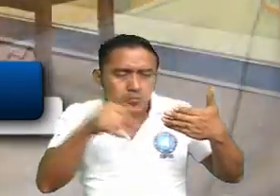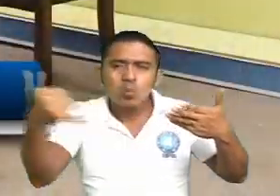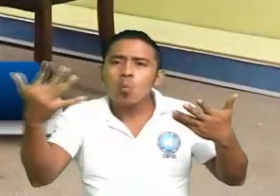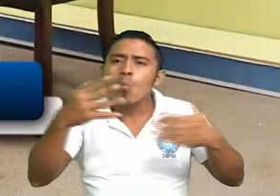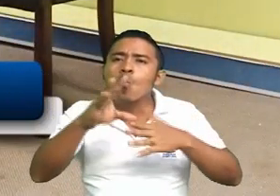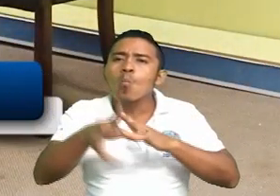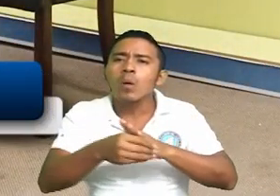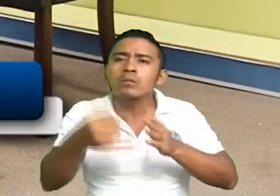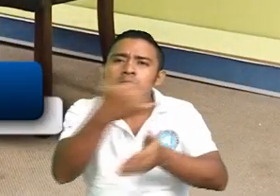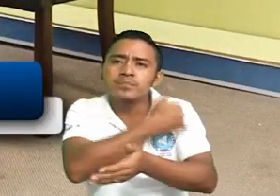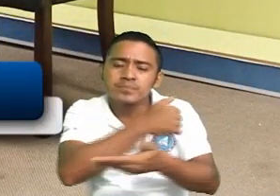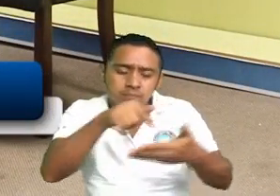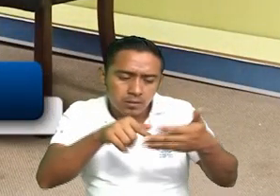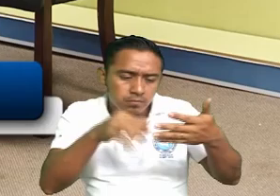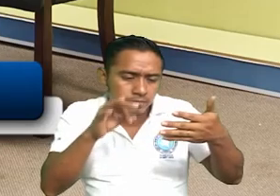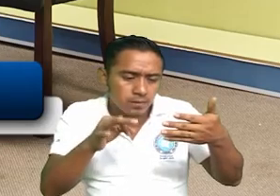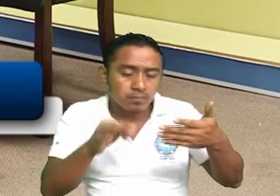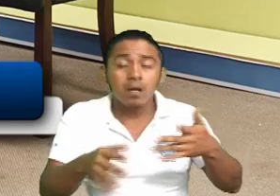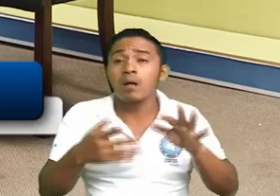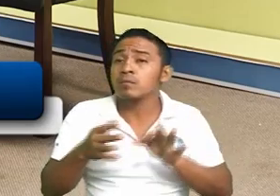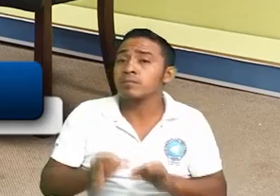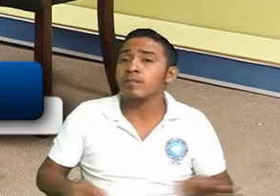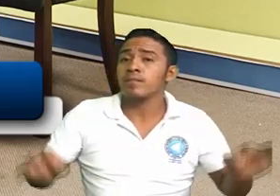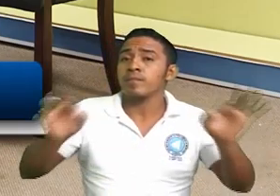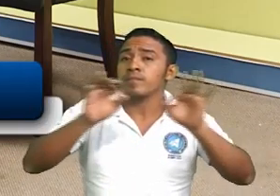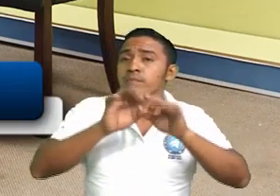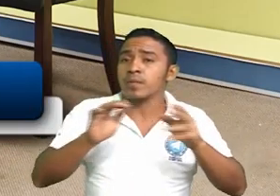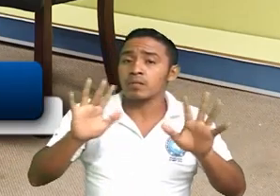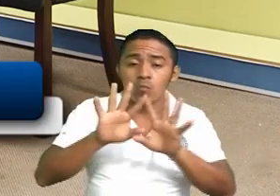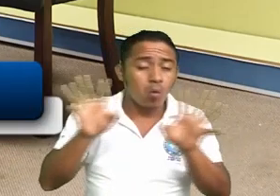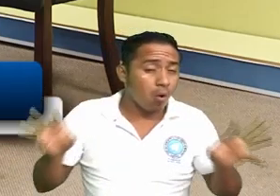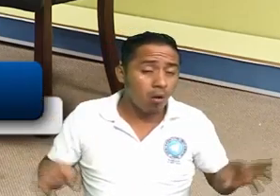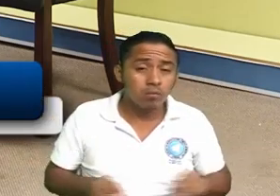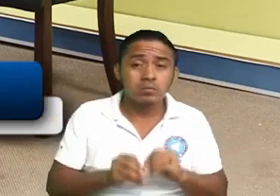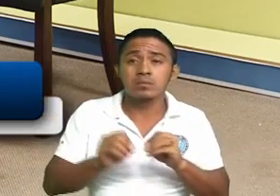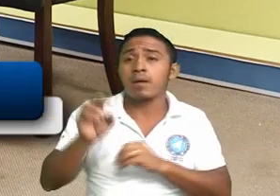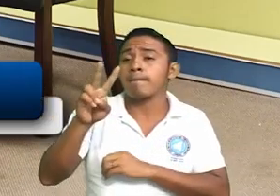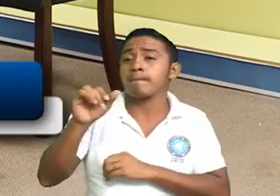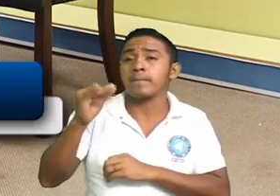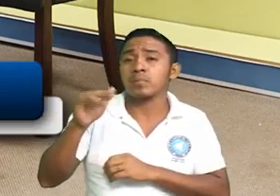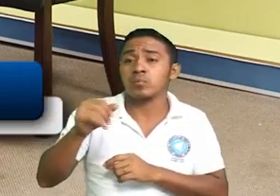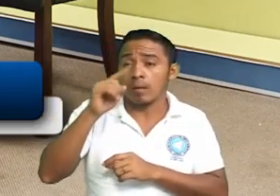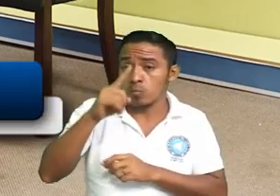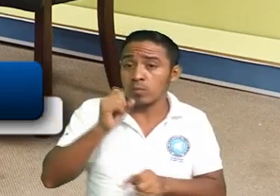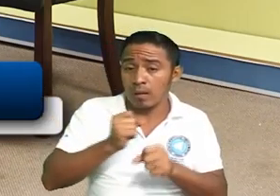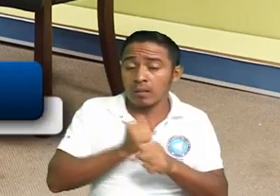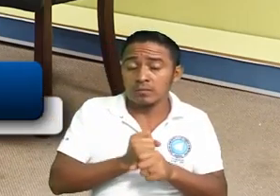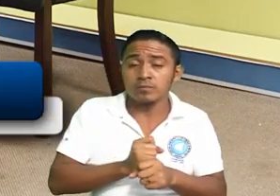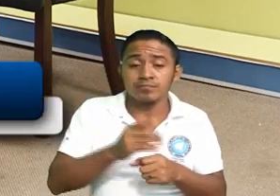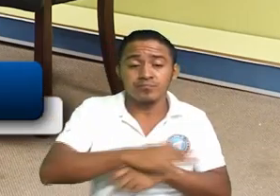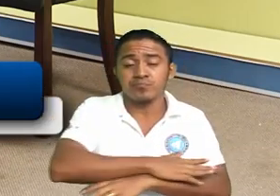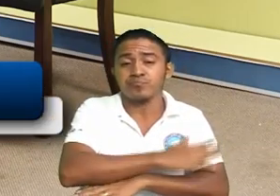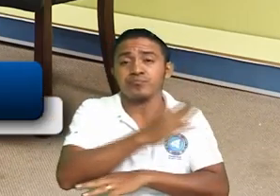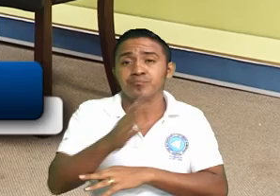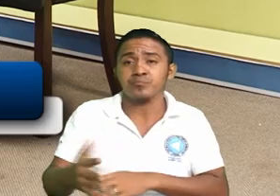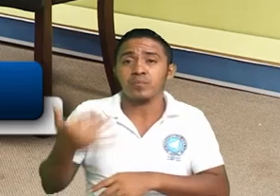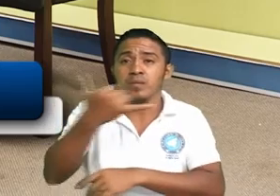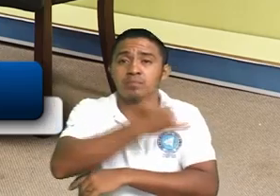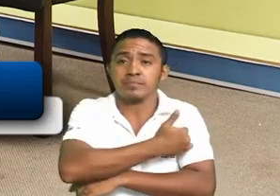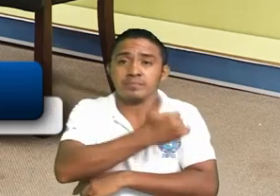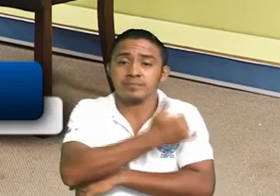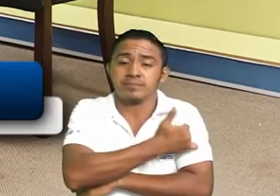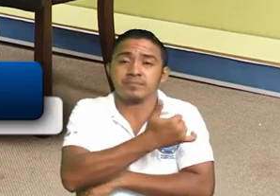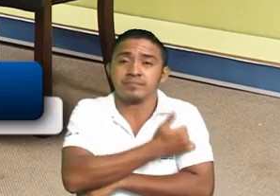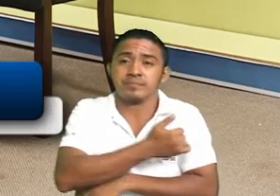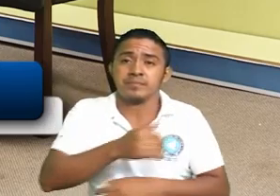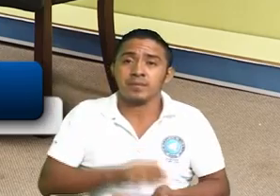se debe perder. Ya sea que usted vaya a una consulta a una unidad hospitalaria o a una unidad de centro de salud, usted debe llevar su tarjeta porque eso le